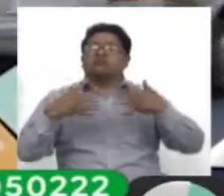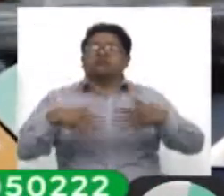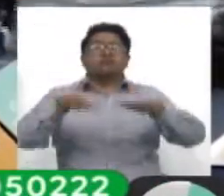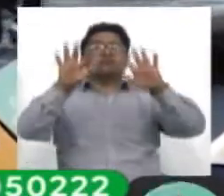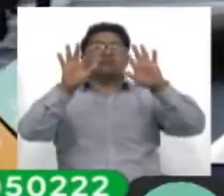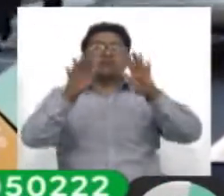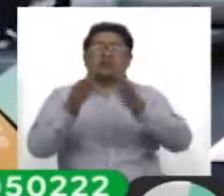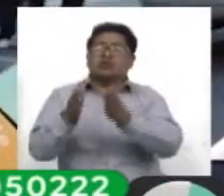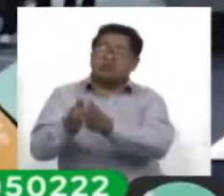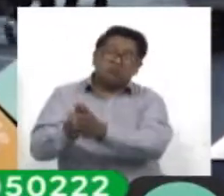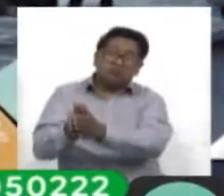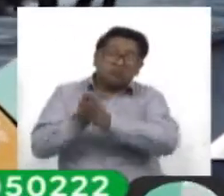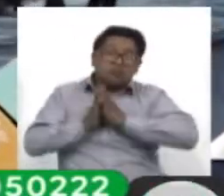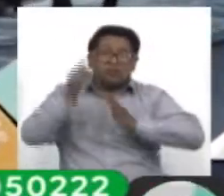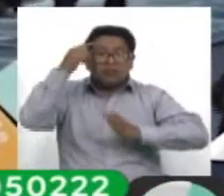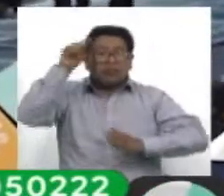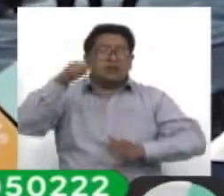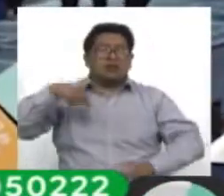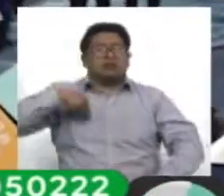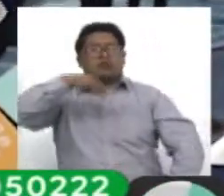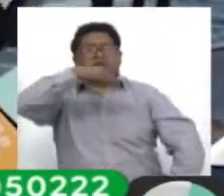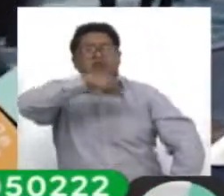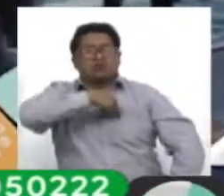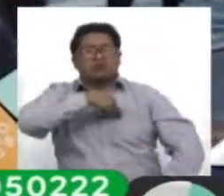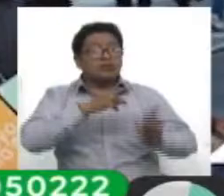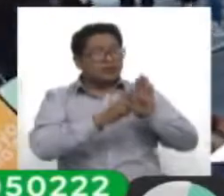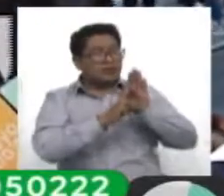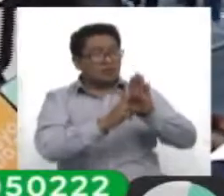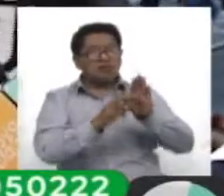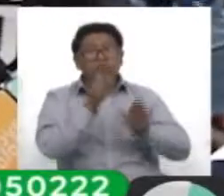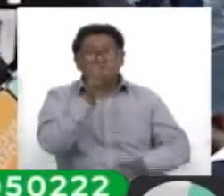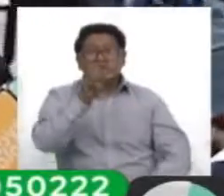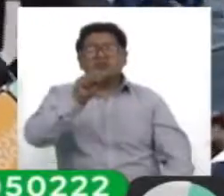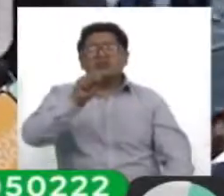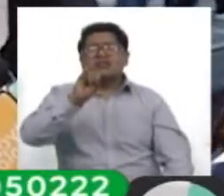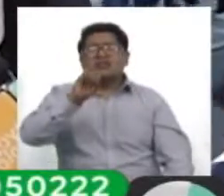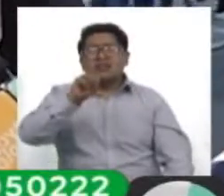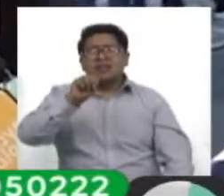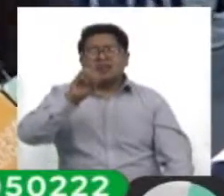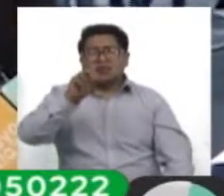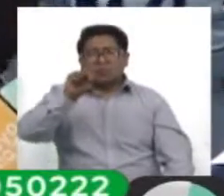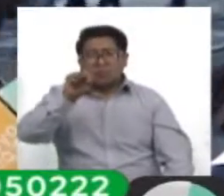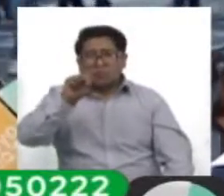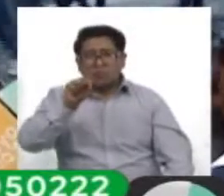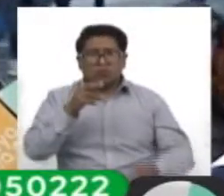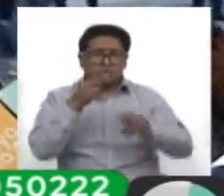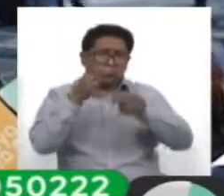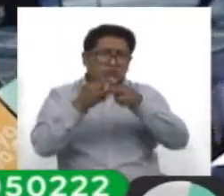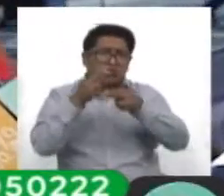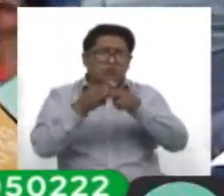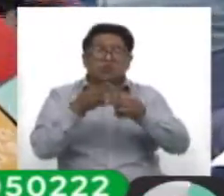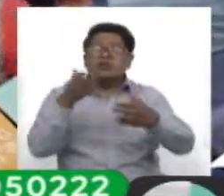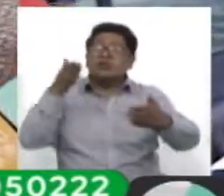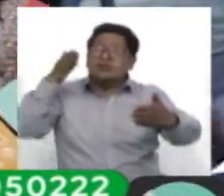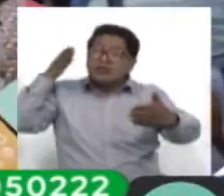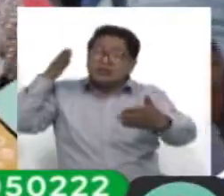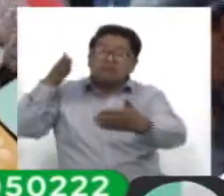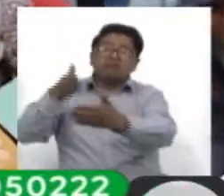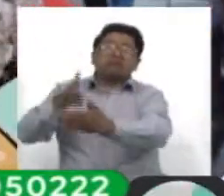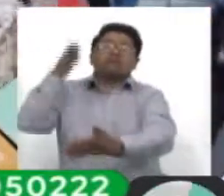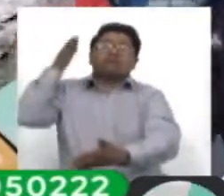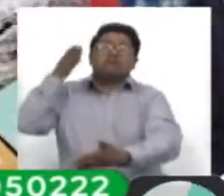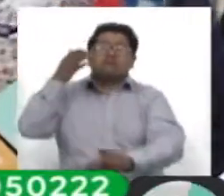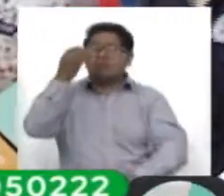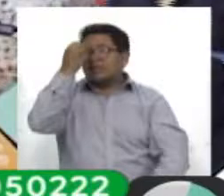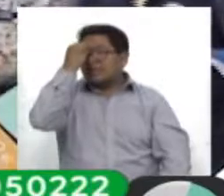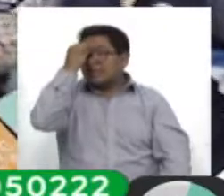a favor de nosotros, de los trabajadores, porque hemos presentado con nuestro representante, que es Simón Judas Apaza, en el tema de, en contra